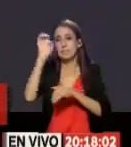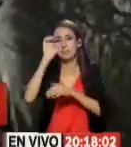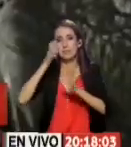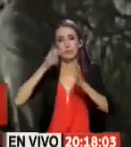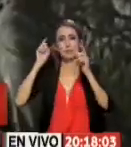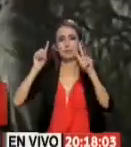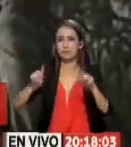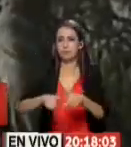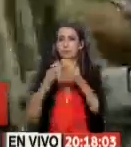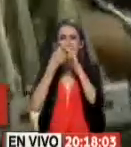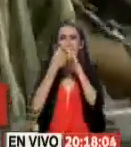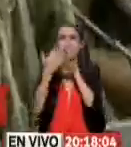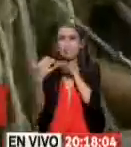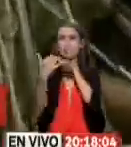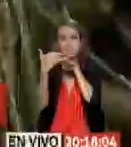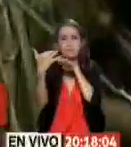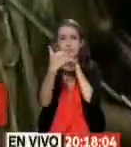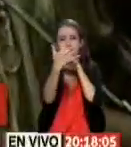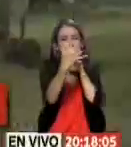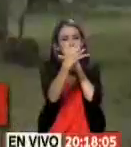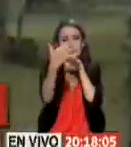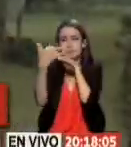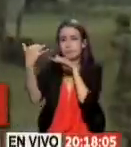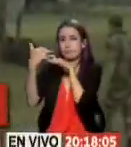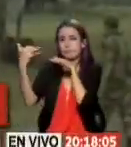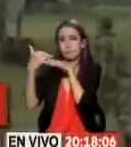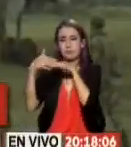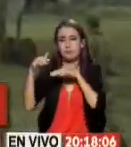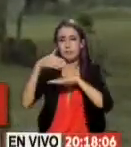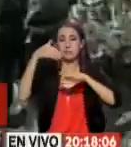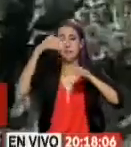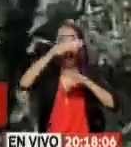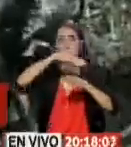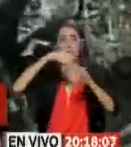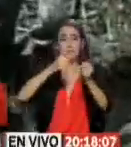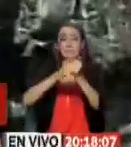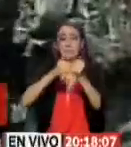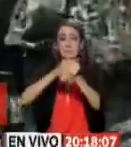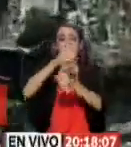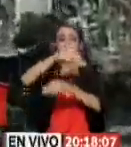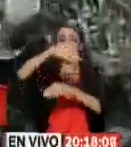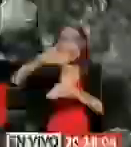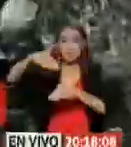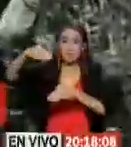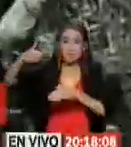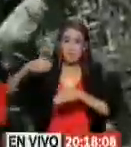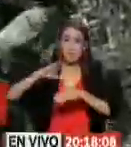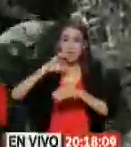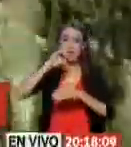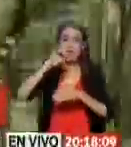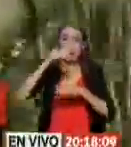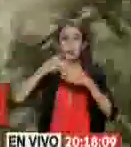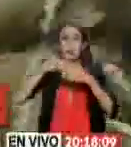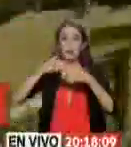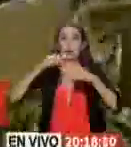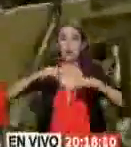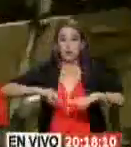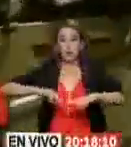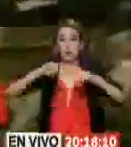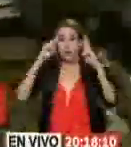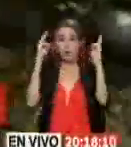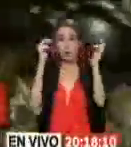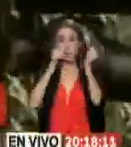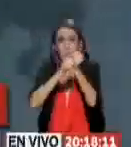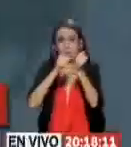conflicto, una guerra no declarada y focalizada en la cordillera del Cóndor había comenzado. Ecuador denunciaba que destacamentos